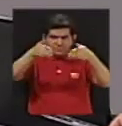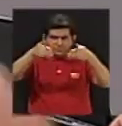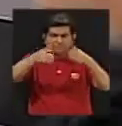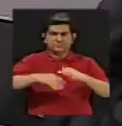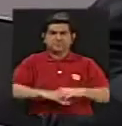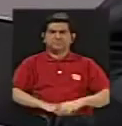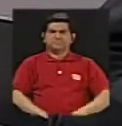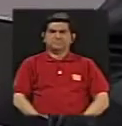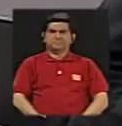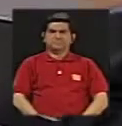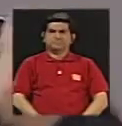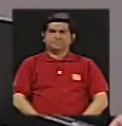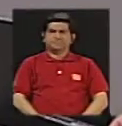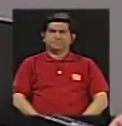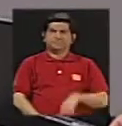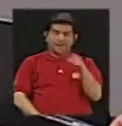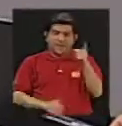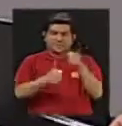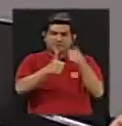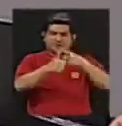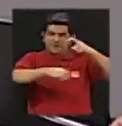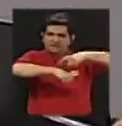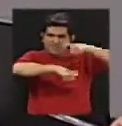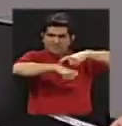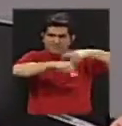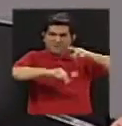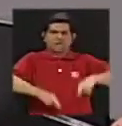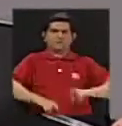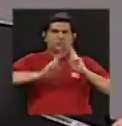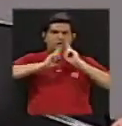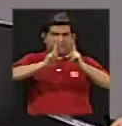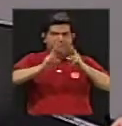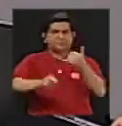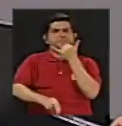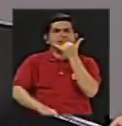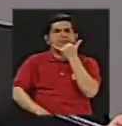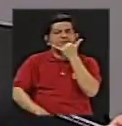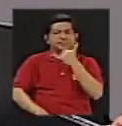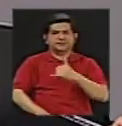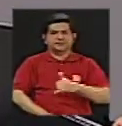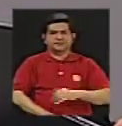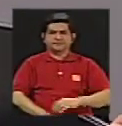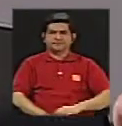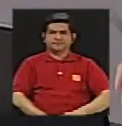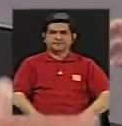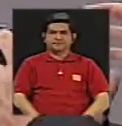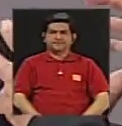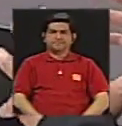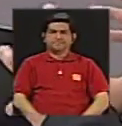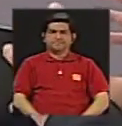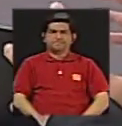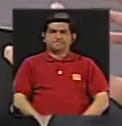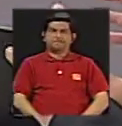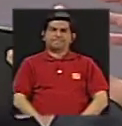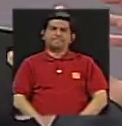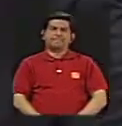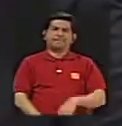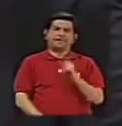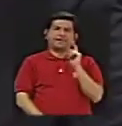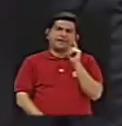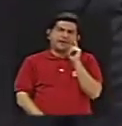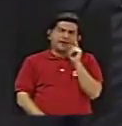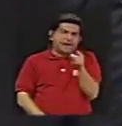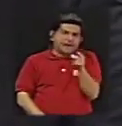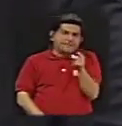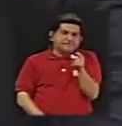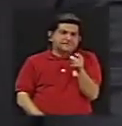en esa primera ronda, en ese resultado, y ver qué fue lo que pasó, ¿verdad? Ajá, y ese,